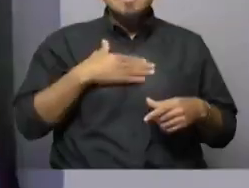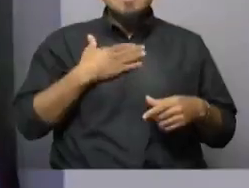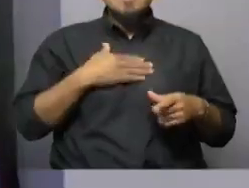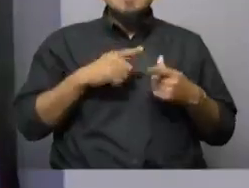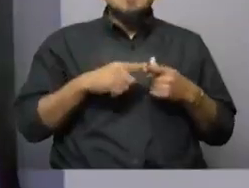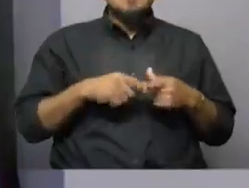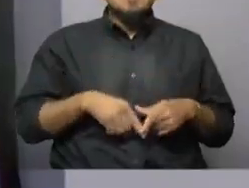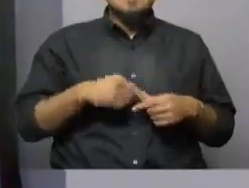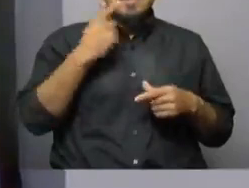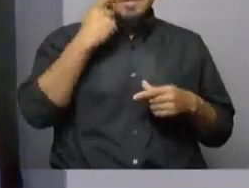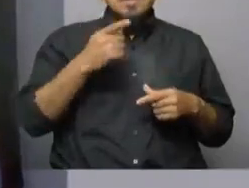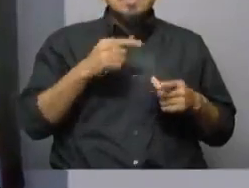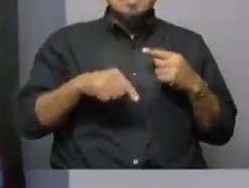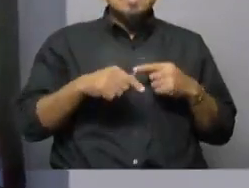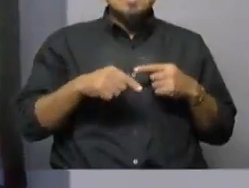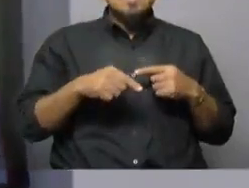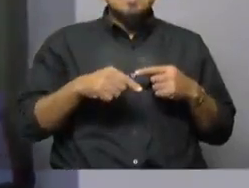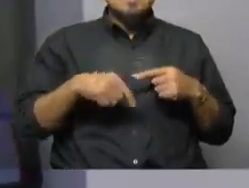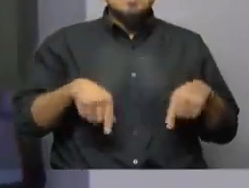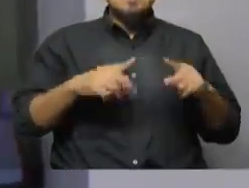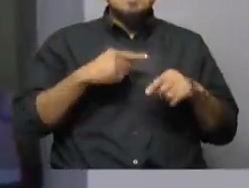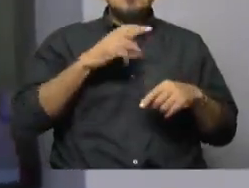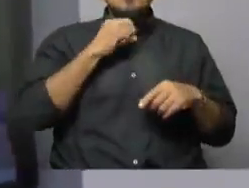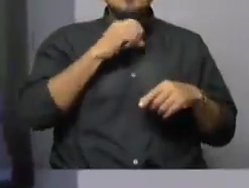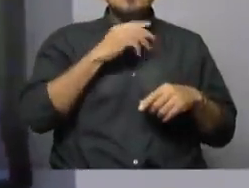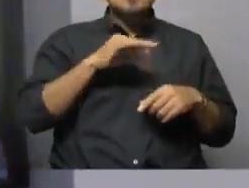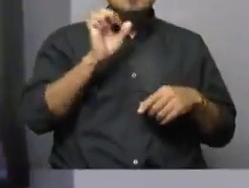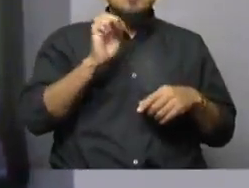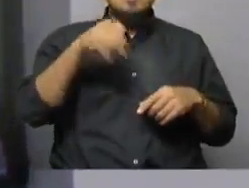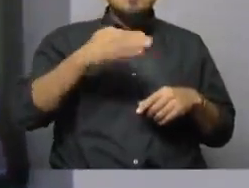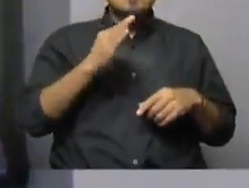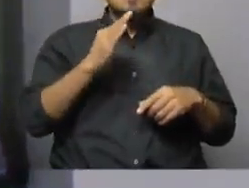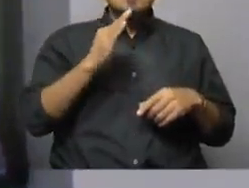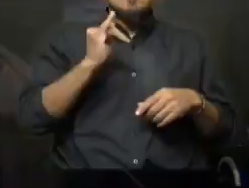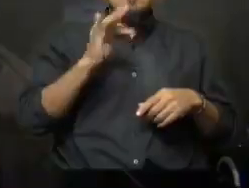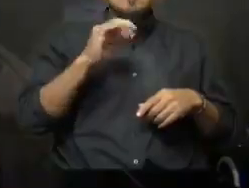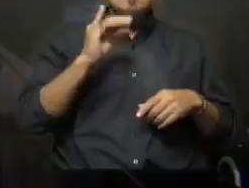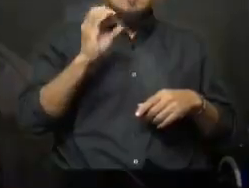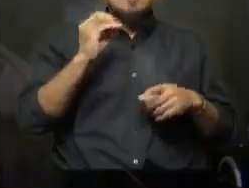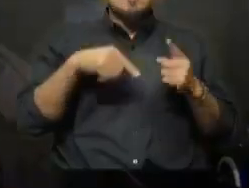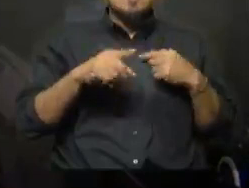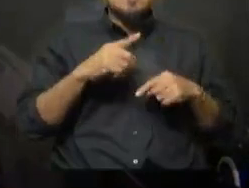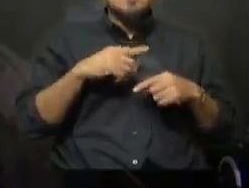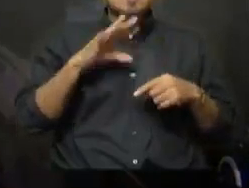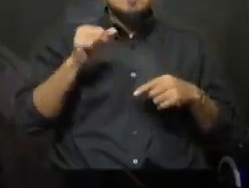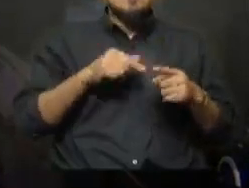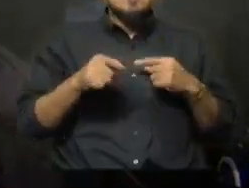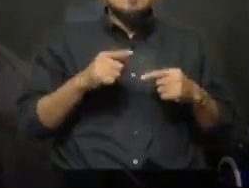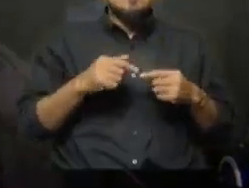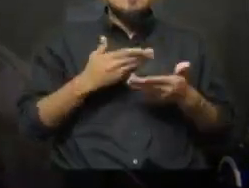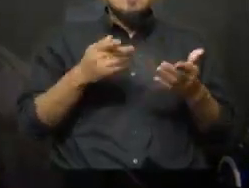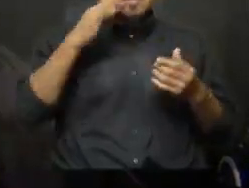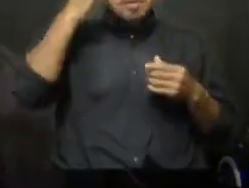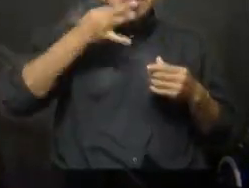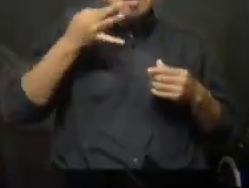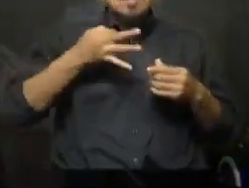habíamos visto hace poquito en aquel móvil con los muchachos de Empírico y hoy te trajiste el tablado a cuestas. Bueno, en realidad es como